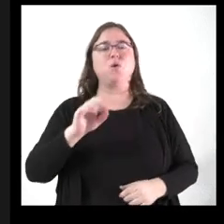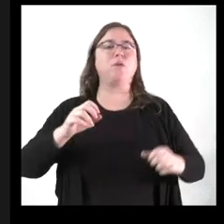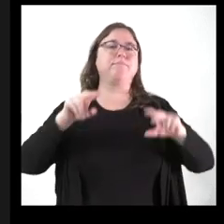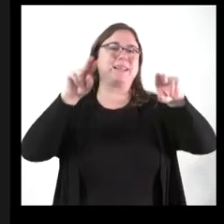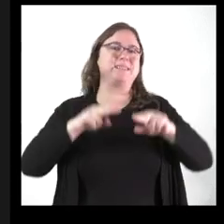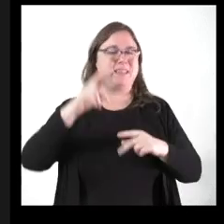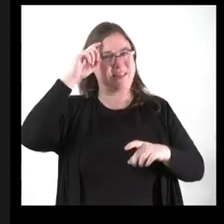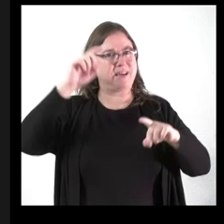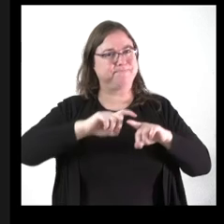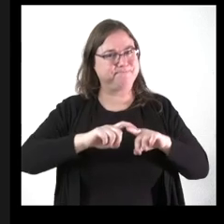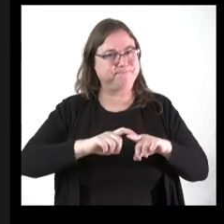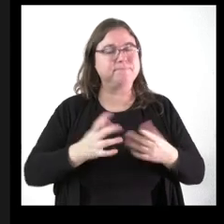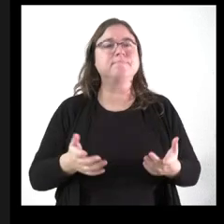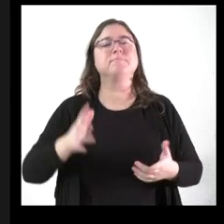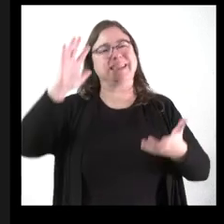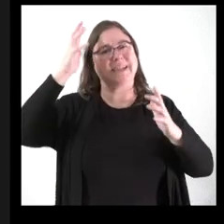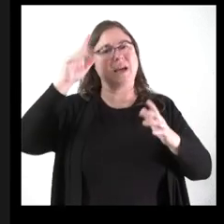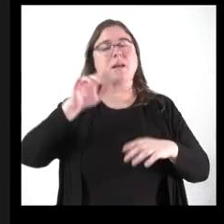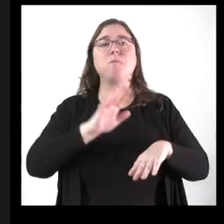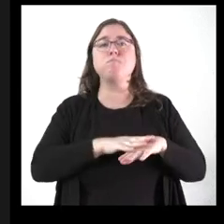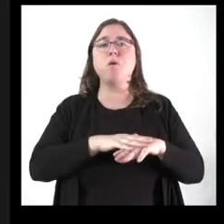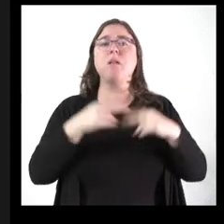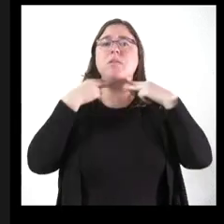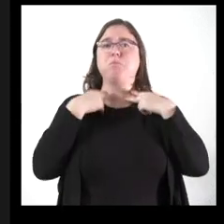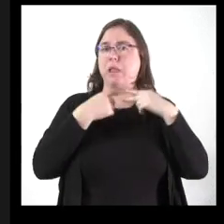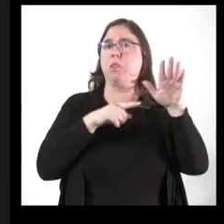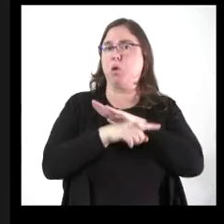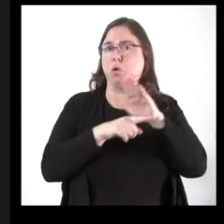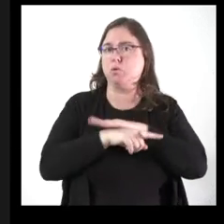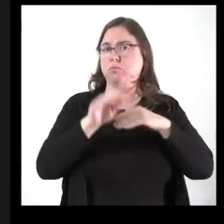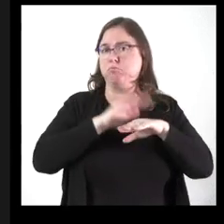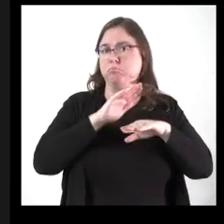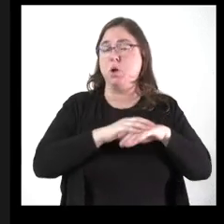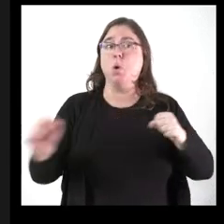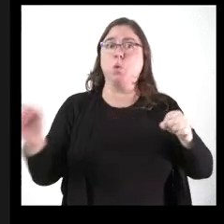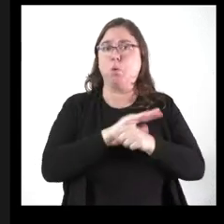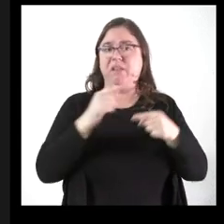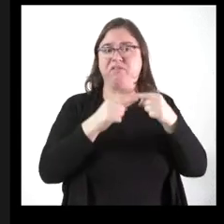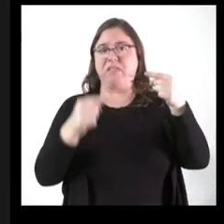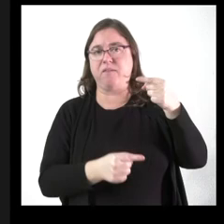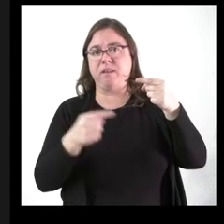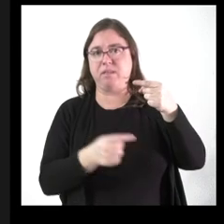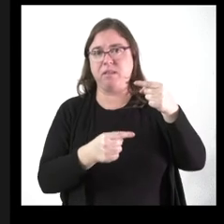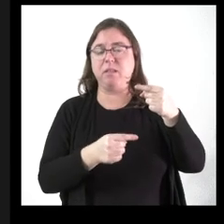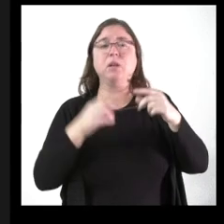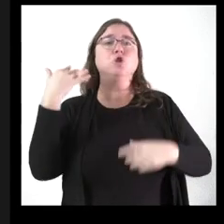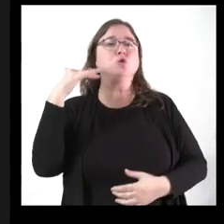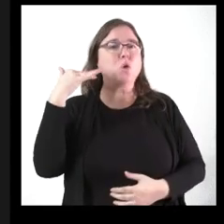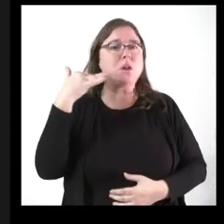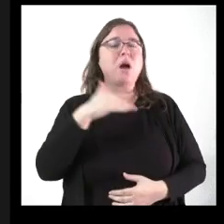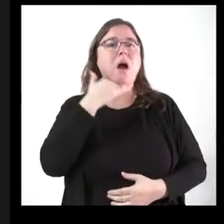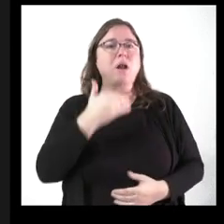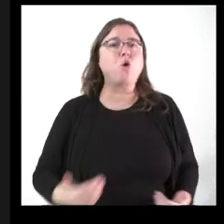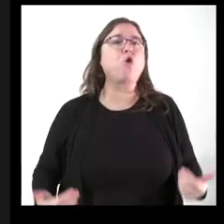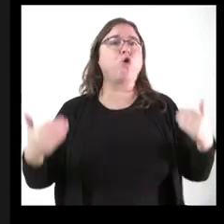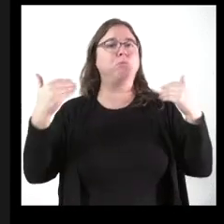que la diputación gestiona y cubre el déficit que suponen en la provincia de Soria siendo una